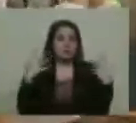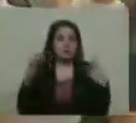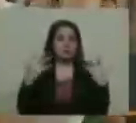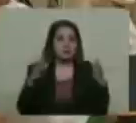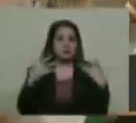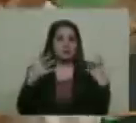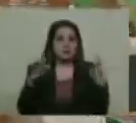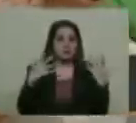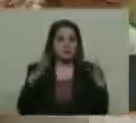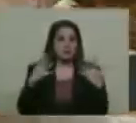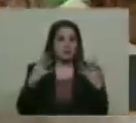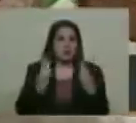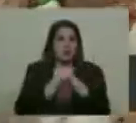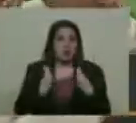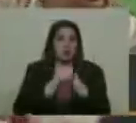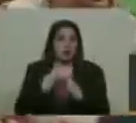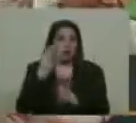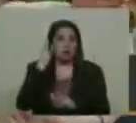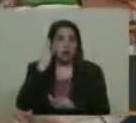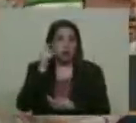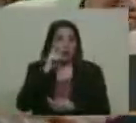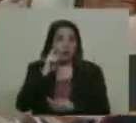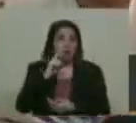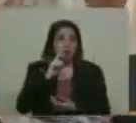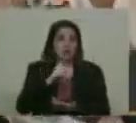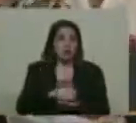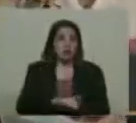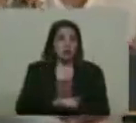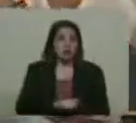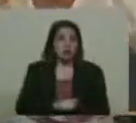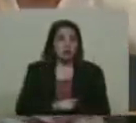vivan las mujeres embarazadas del país.